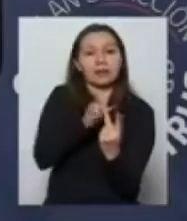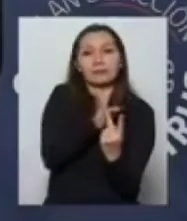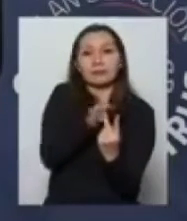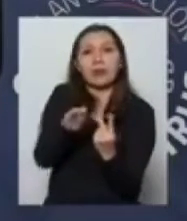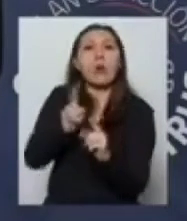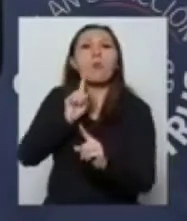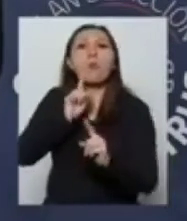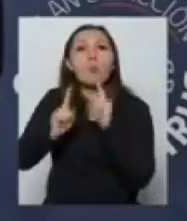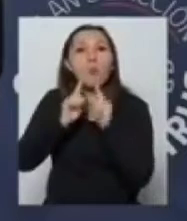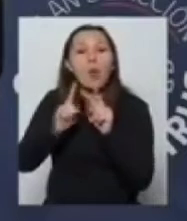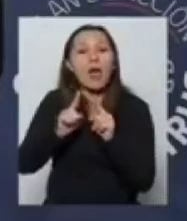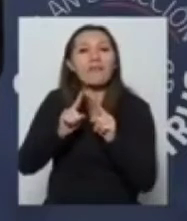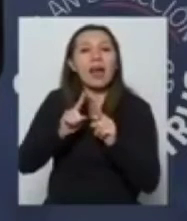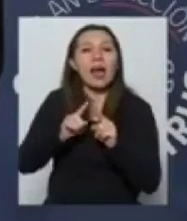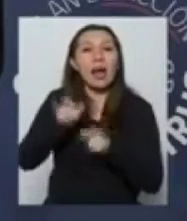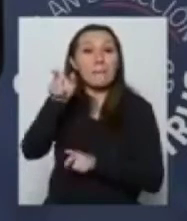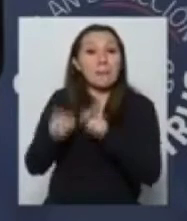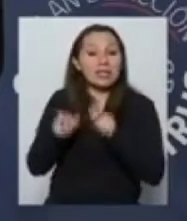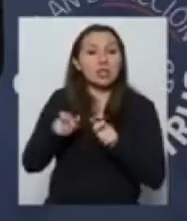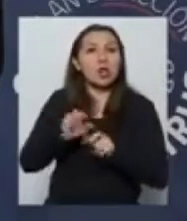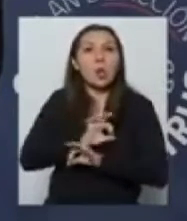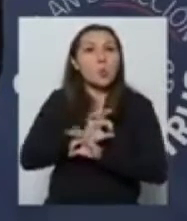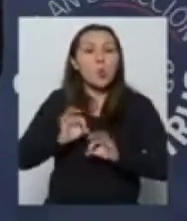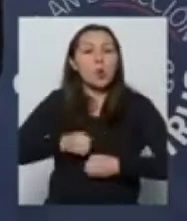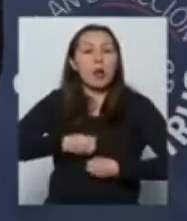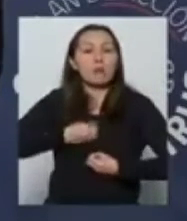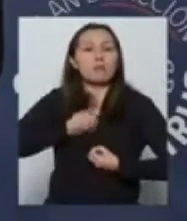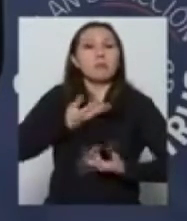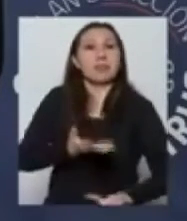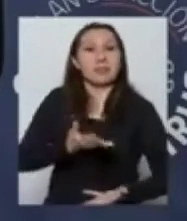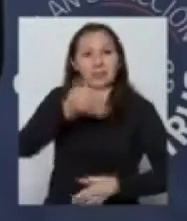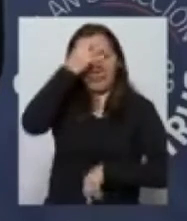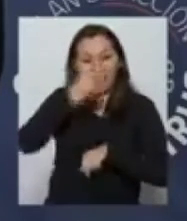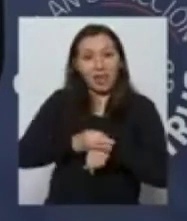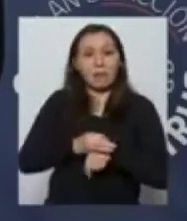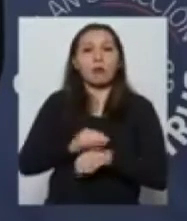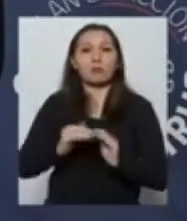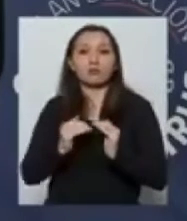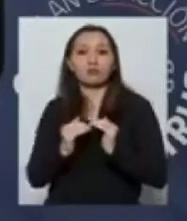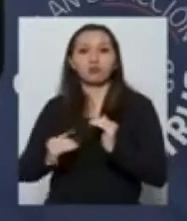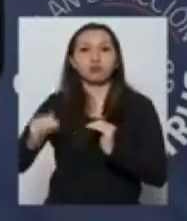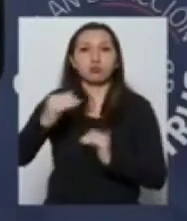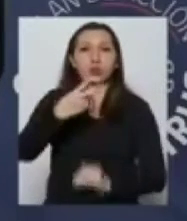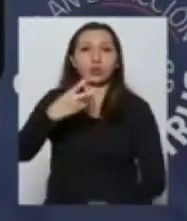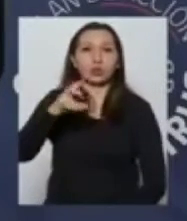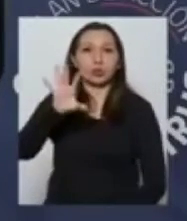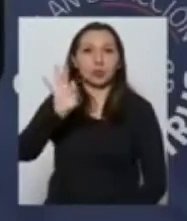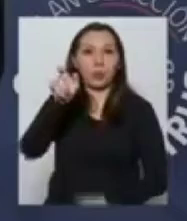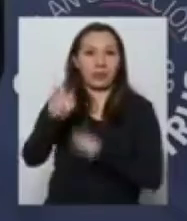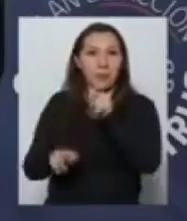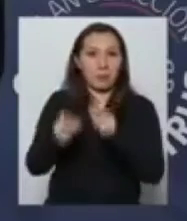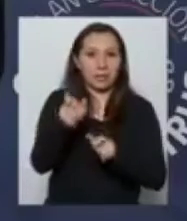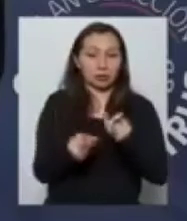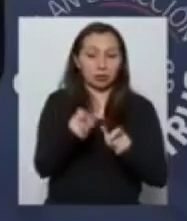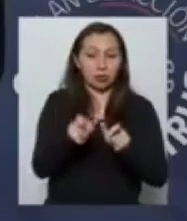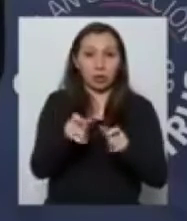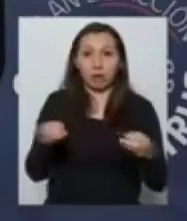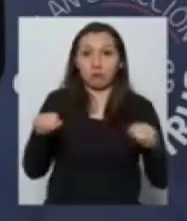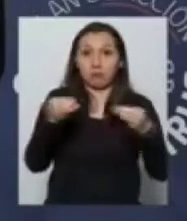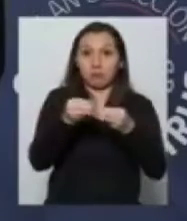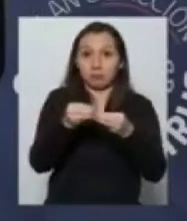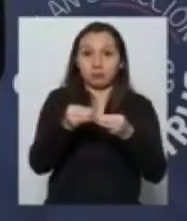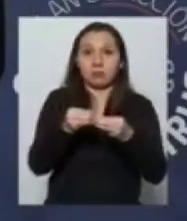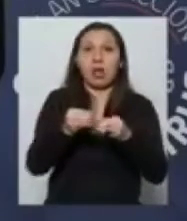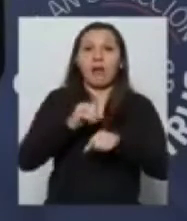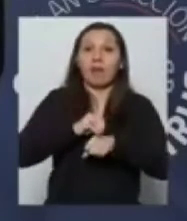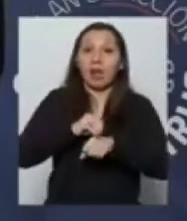estos testeos en asintomáticos que sube a 250 personas que